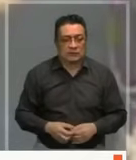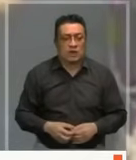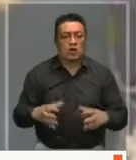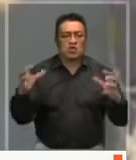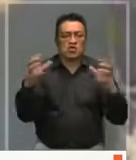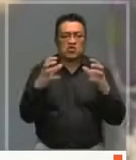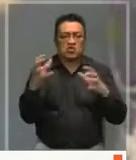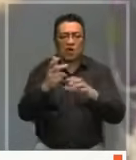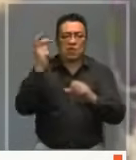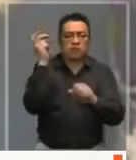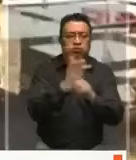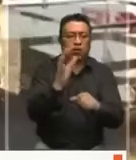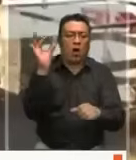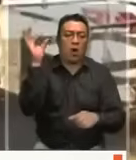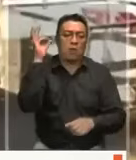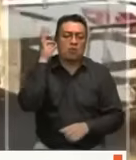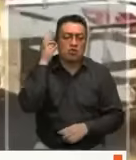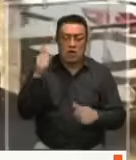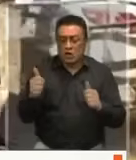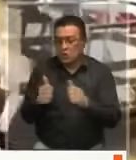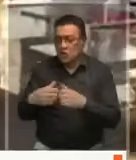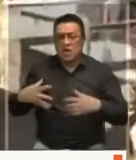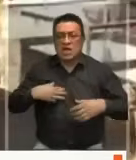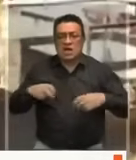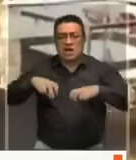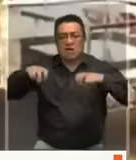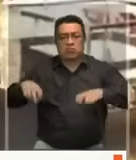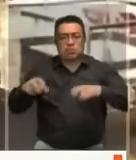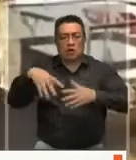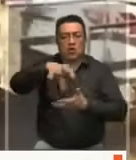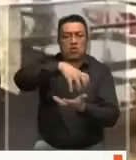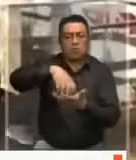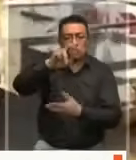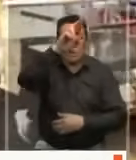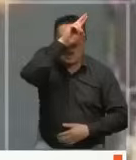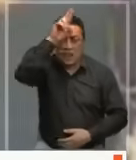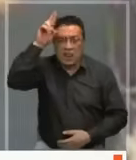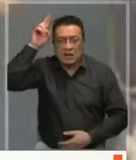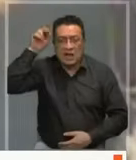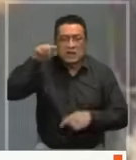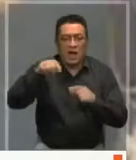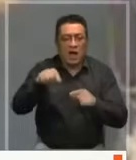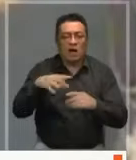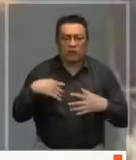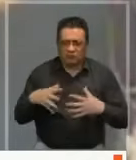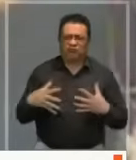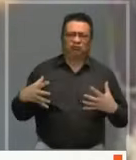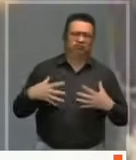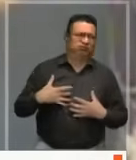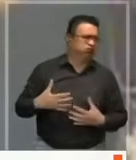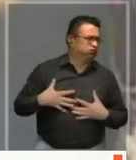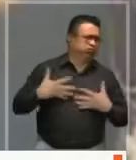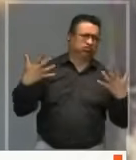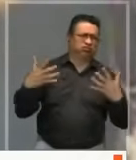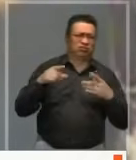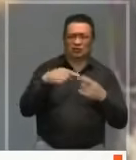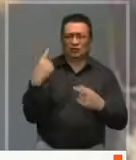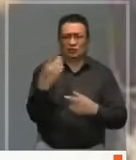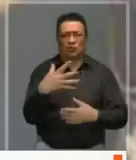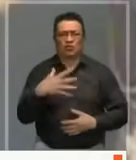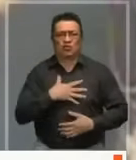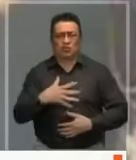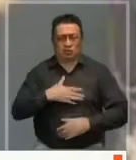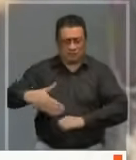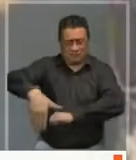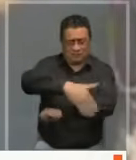Violenta encerrona a una mujer junto a su hija ocurrida en La Reina. Un hecho indignante y que tiene atemorizados a los vecinos de